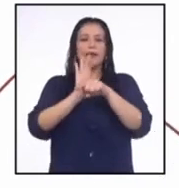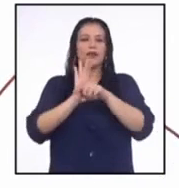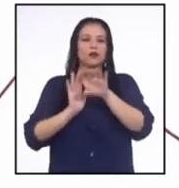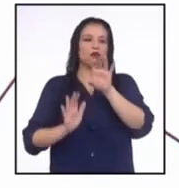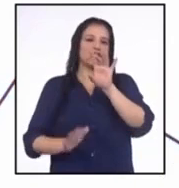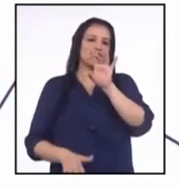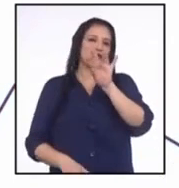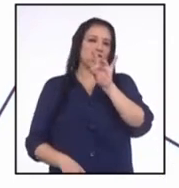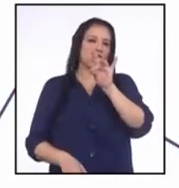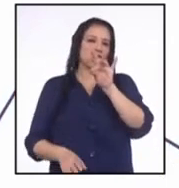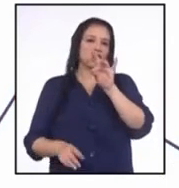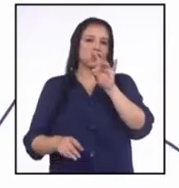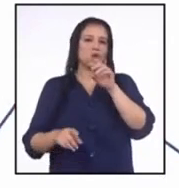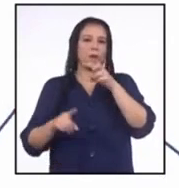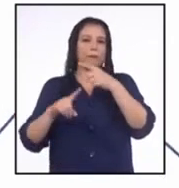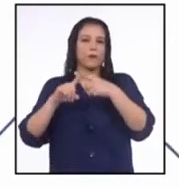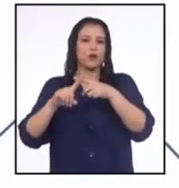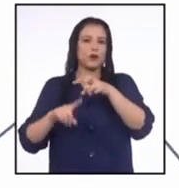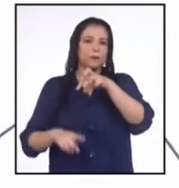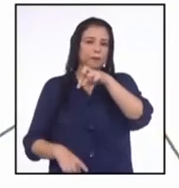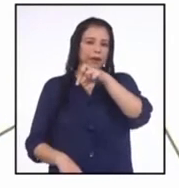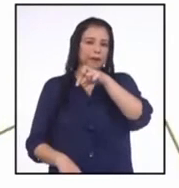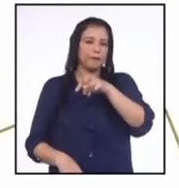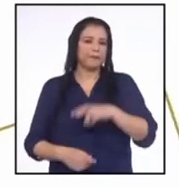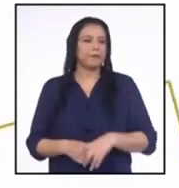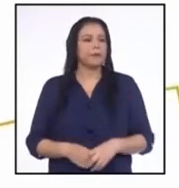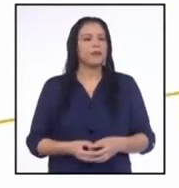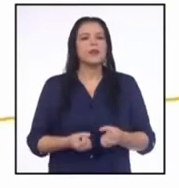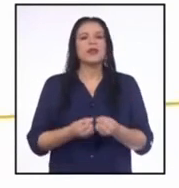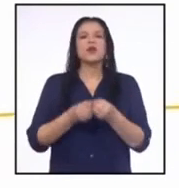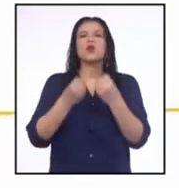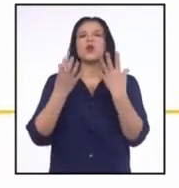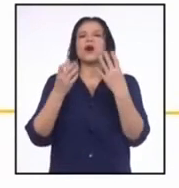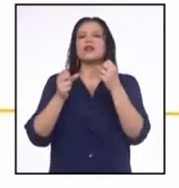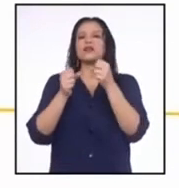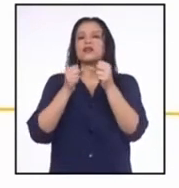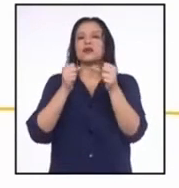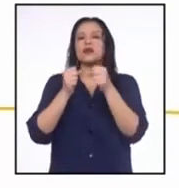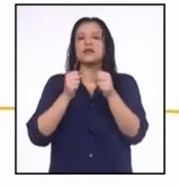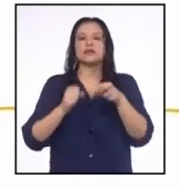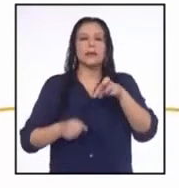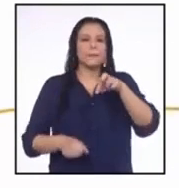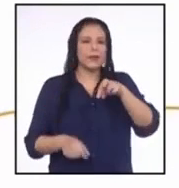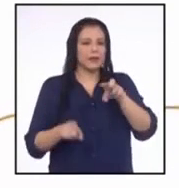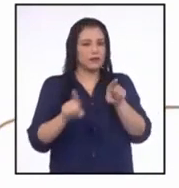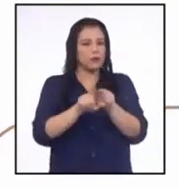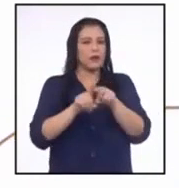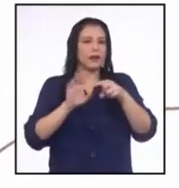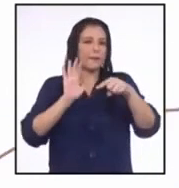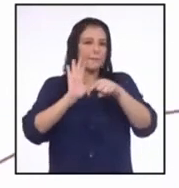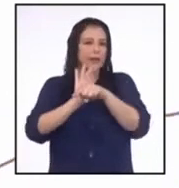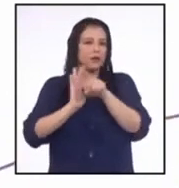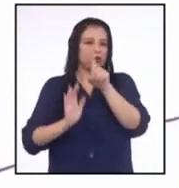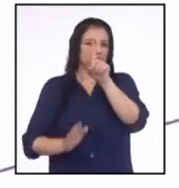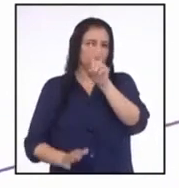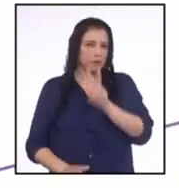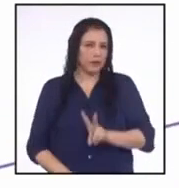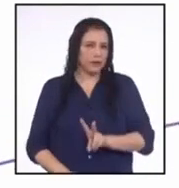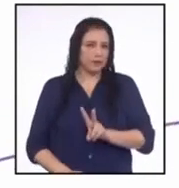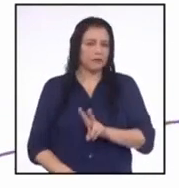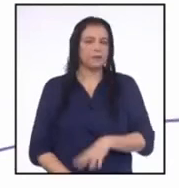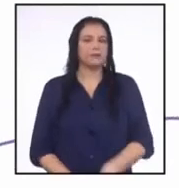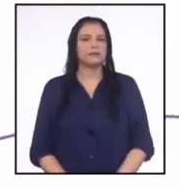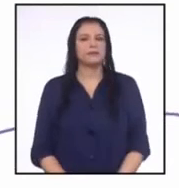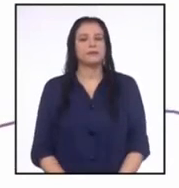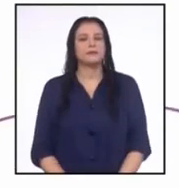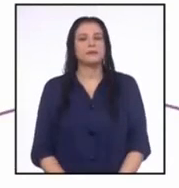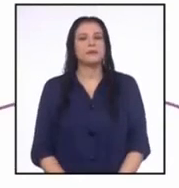8 multiplicado por p. El valor de p es igual a menos 1/2.